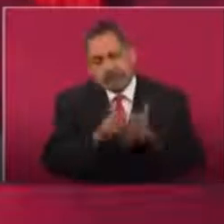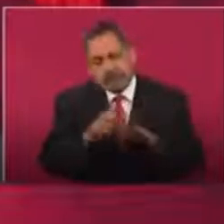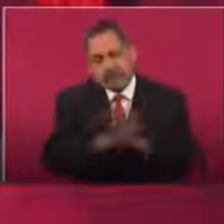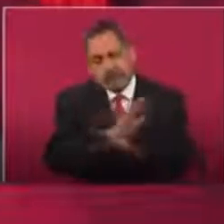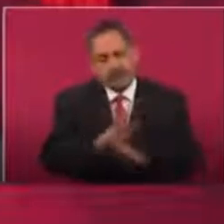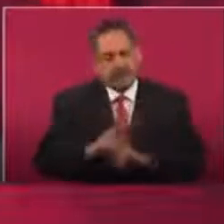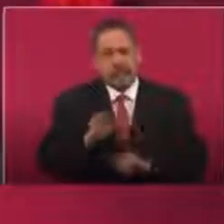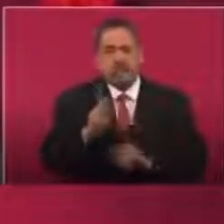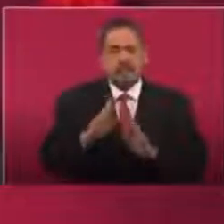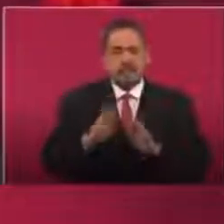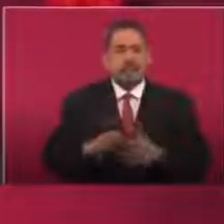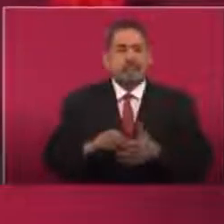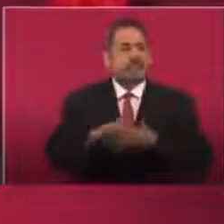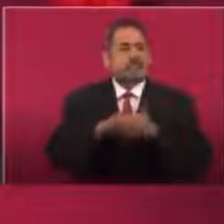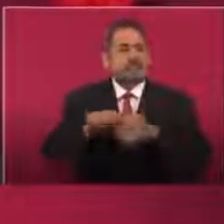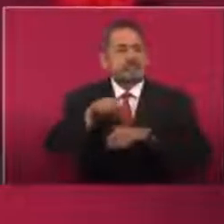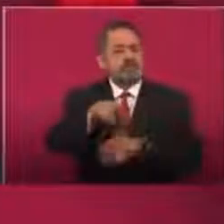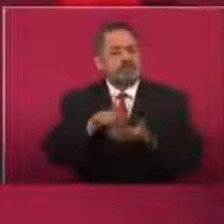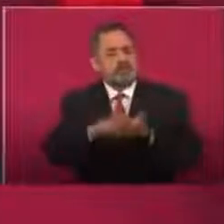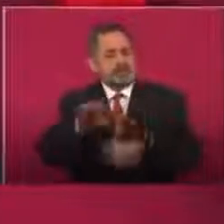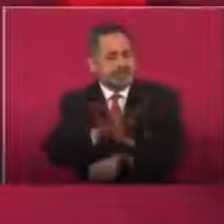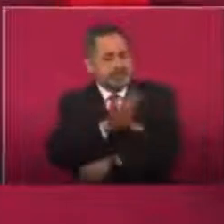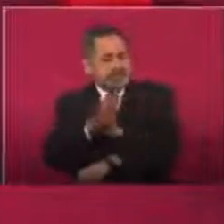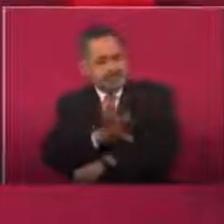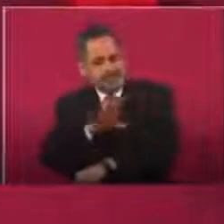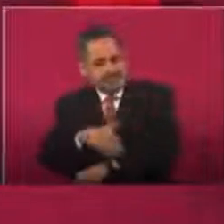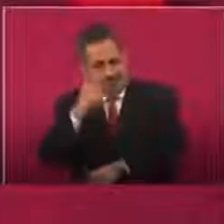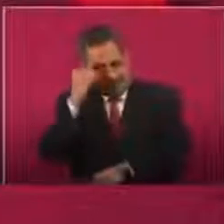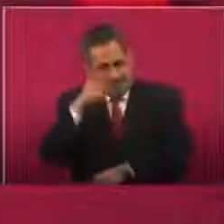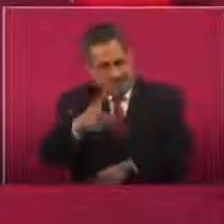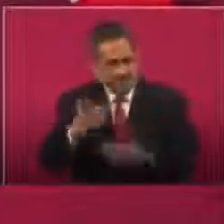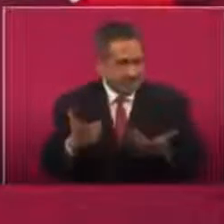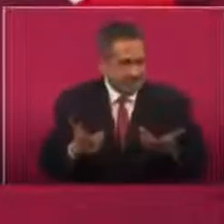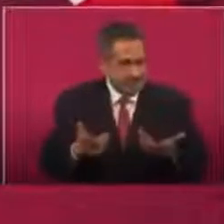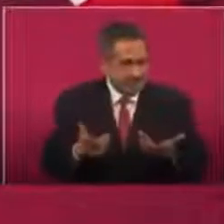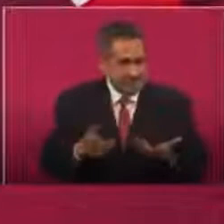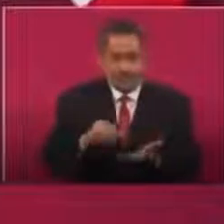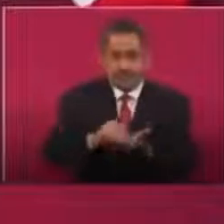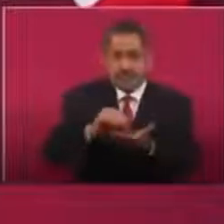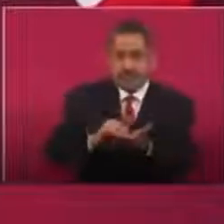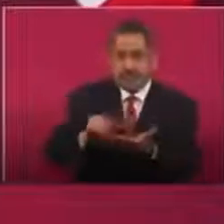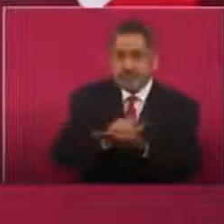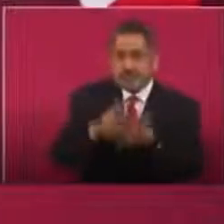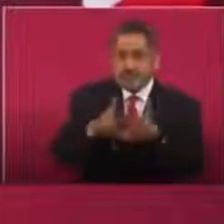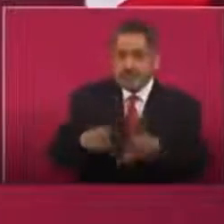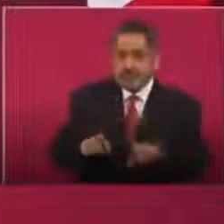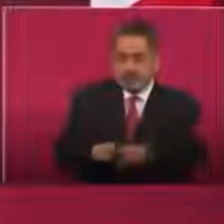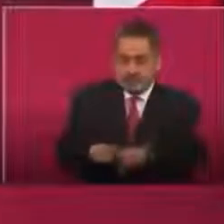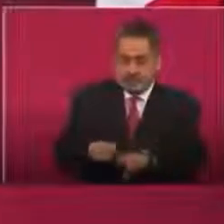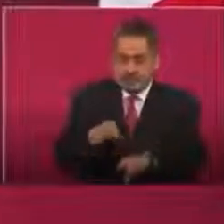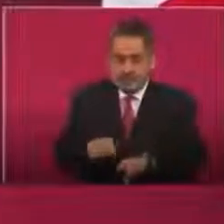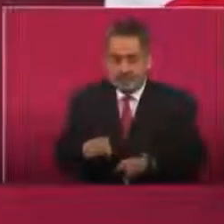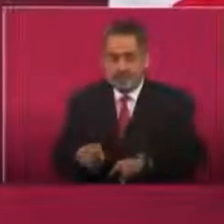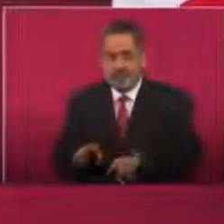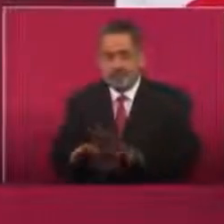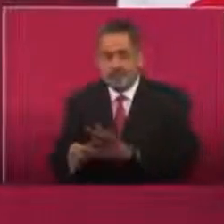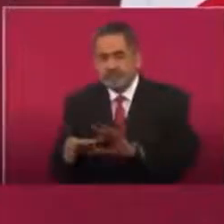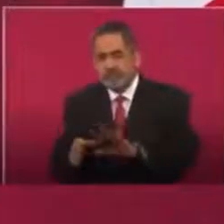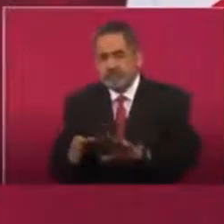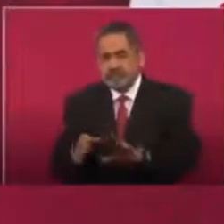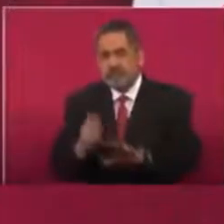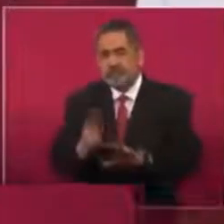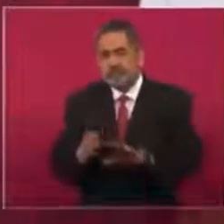El caso, por ejemplo, de la industria eléctrica. Mantener la misma legislación significa